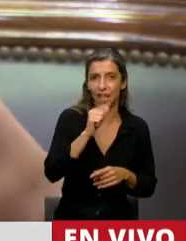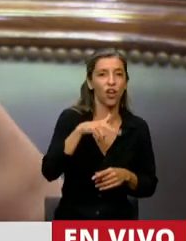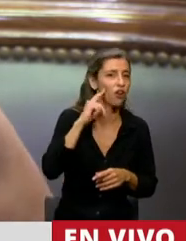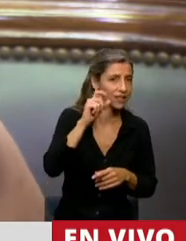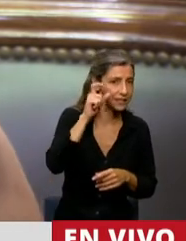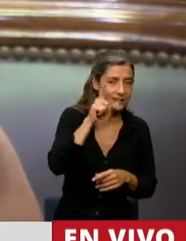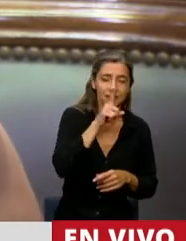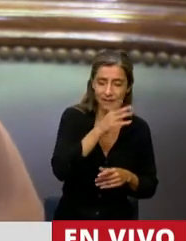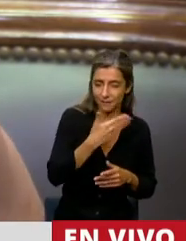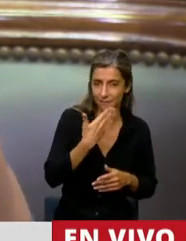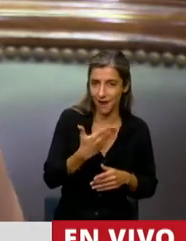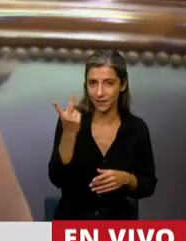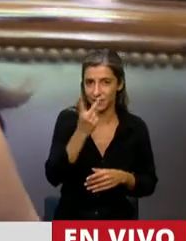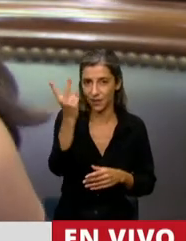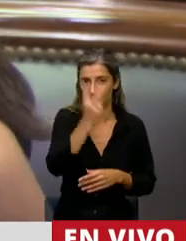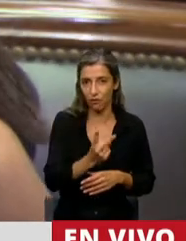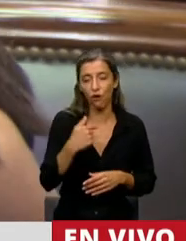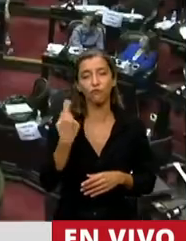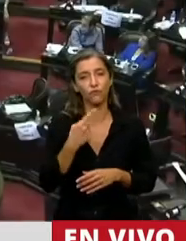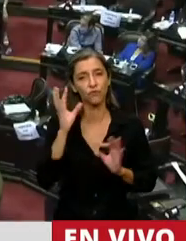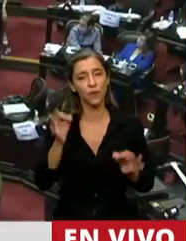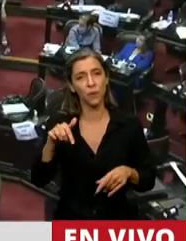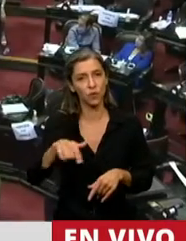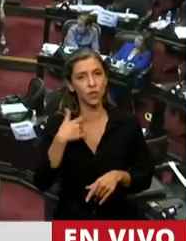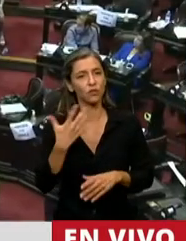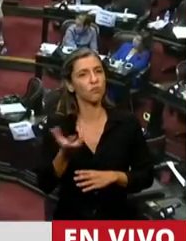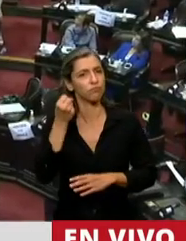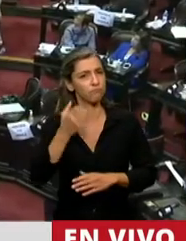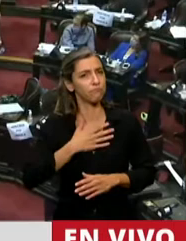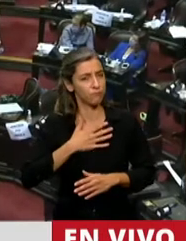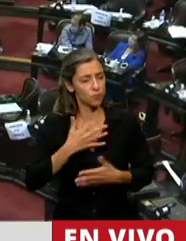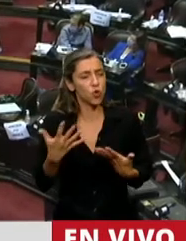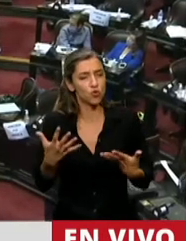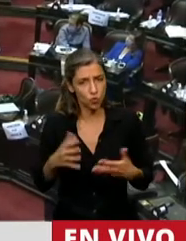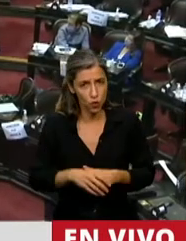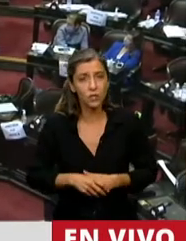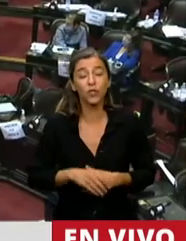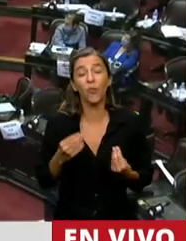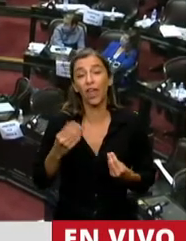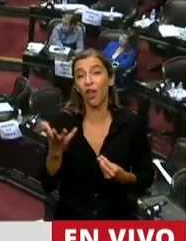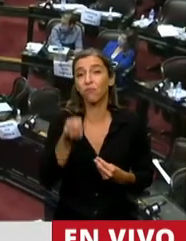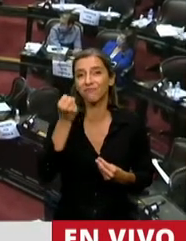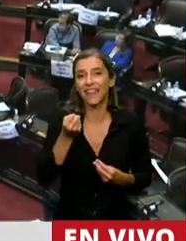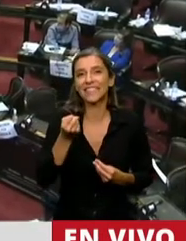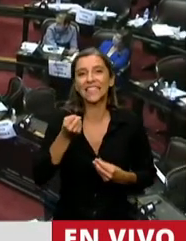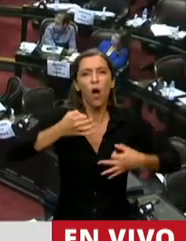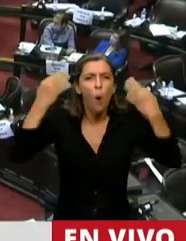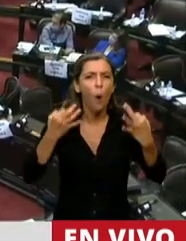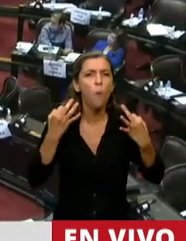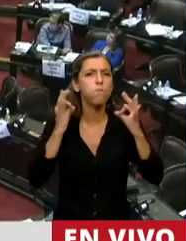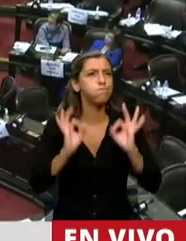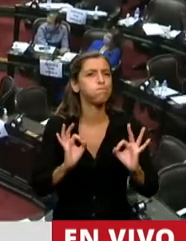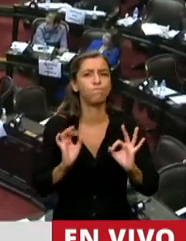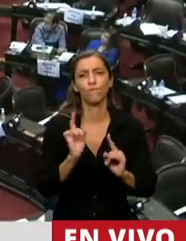este logro. Es un logro, claro que lo es, pero es un logro incompleto. Y digo que es un logro incompleto porque había antes